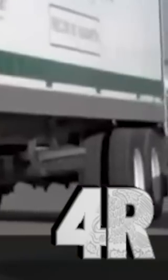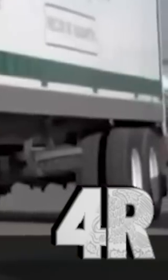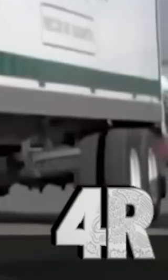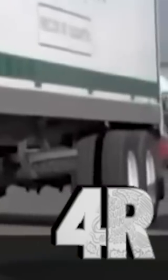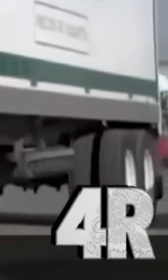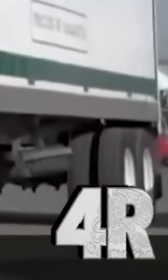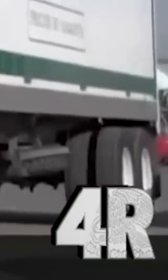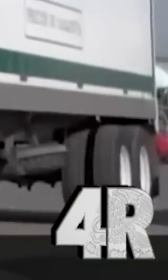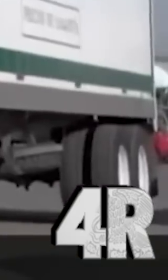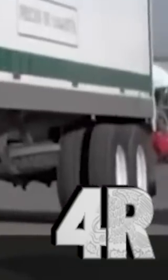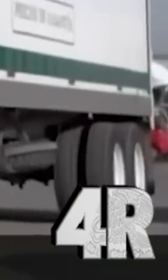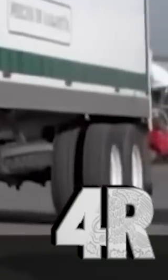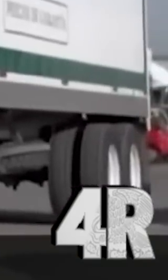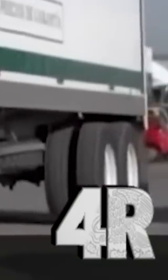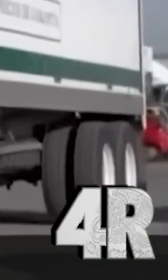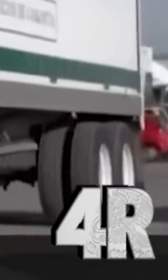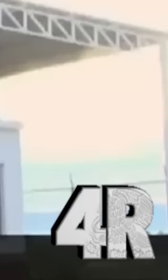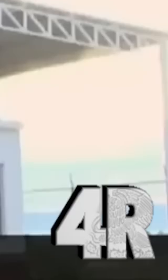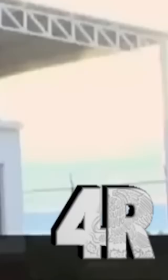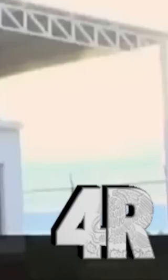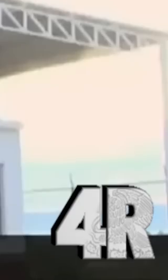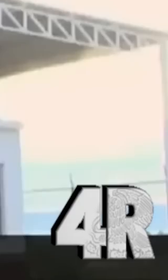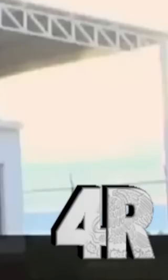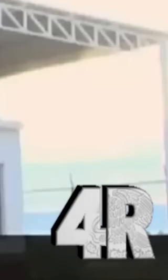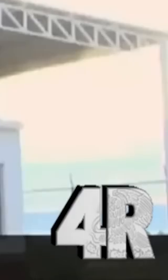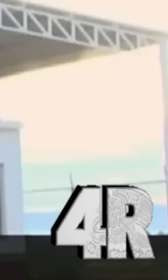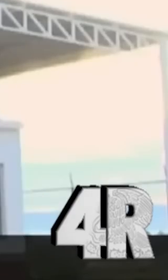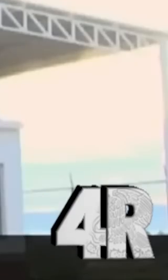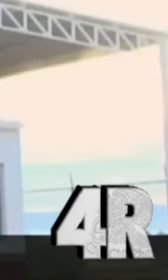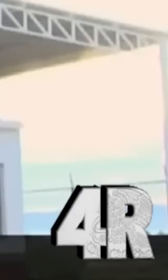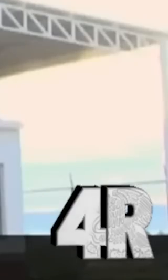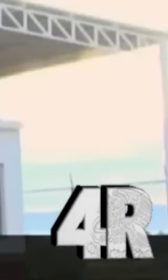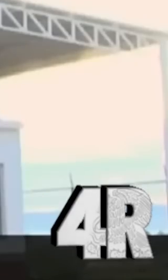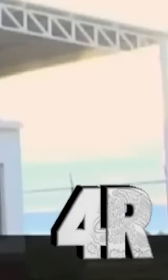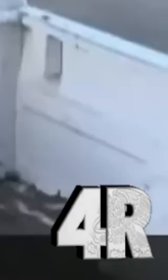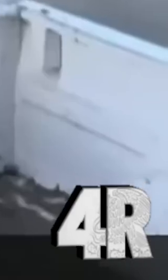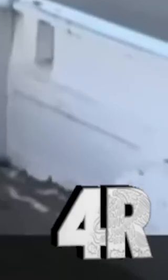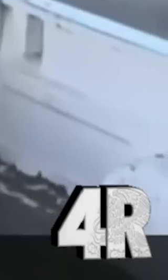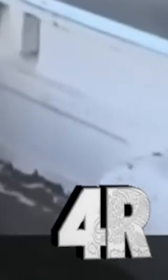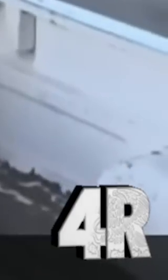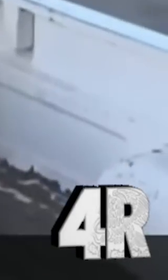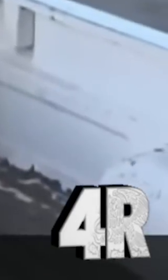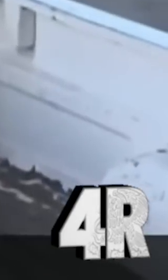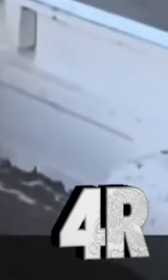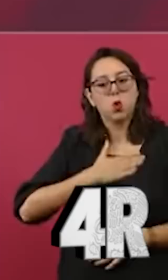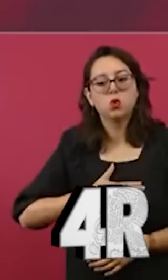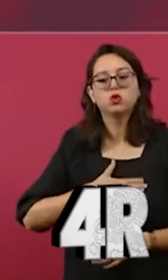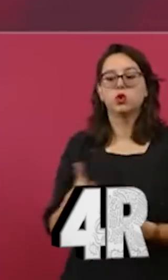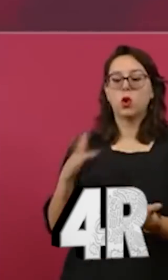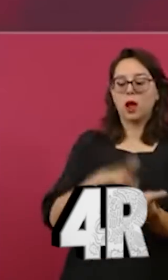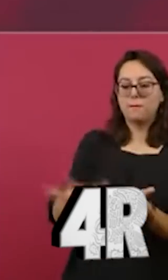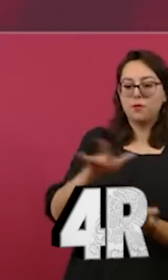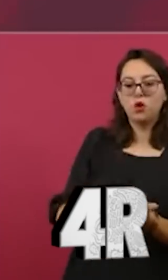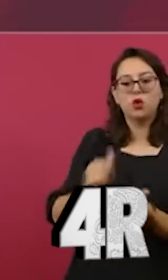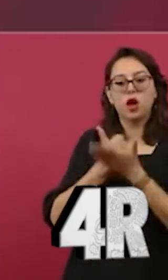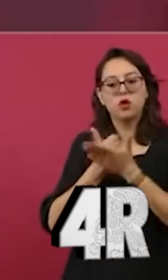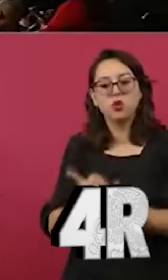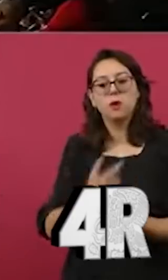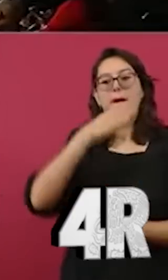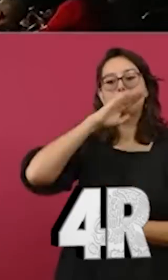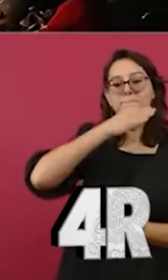conocimiento de todo lo que se estaba realizando dentro de esta institución Sin embargo a la primera auditoría